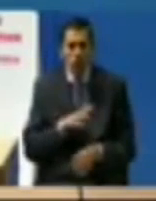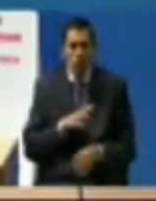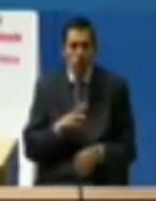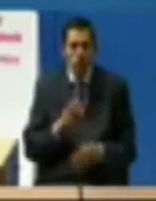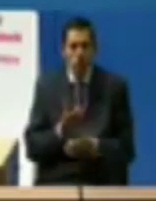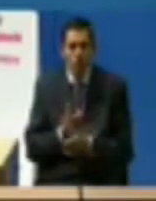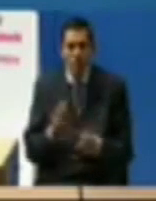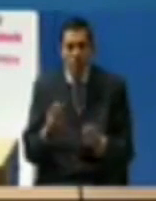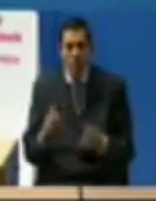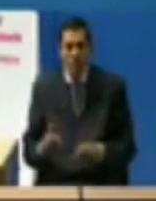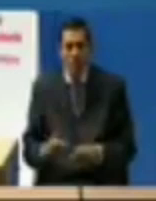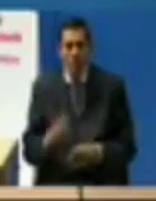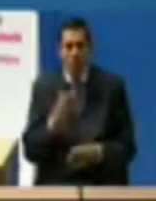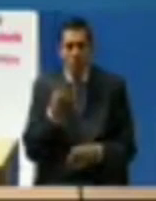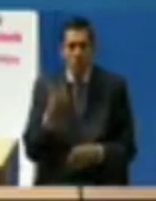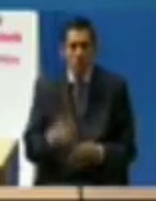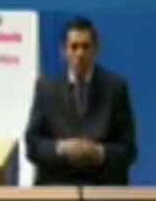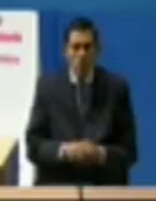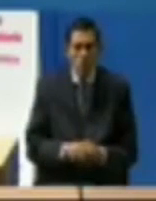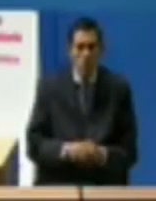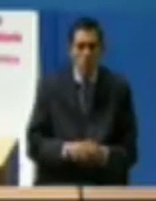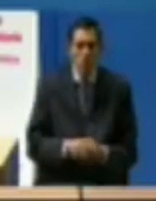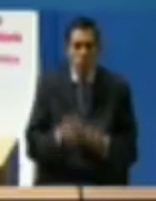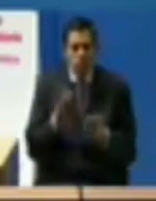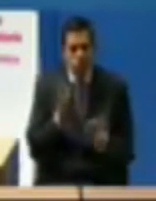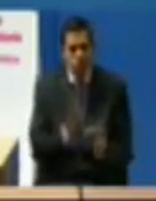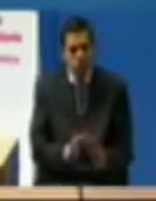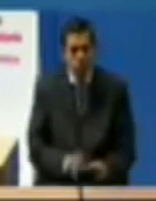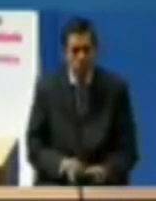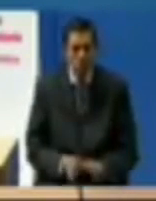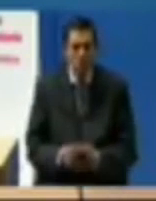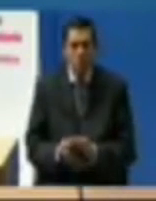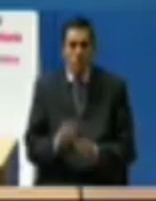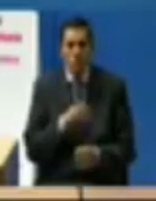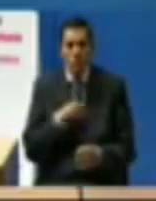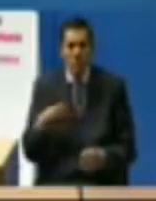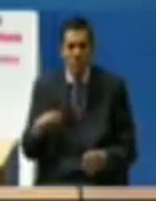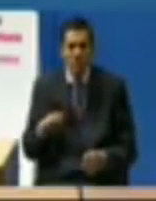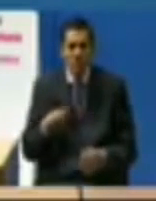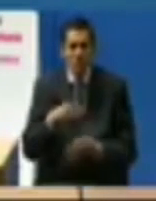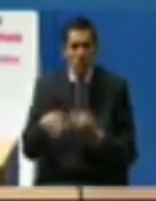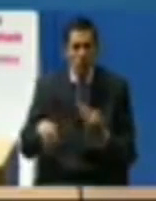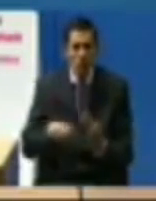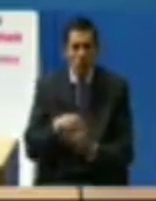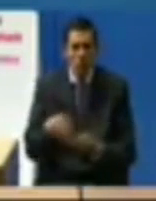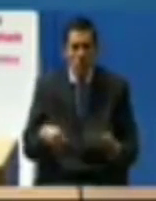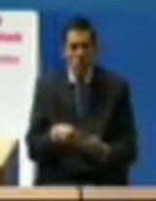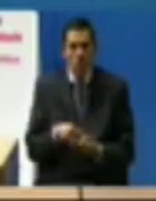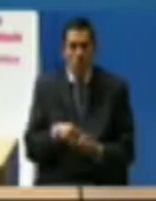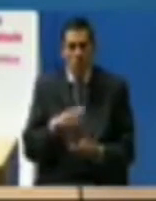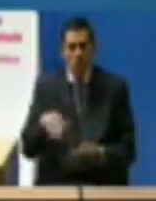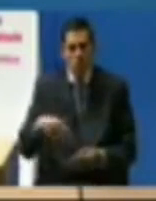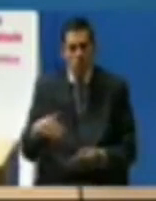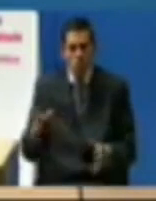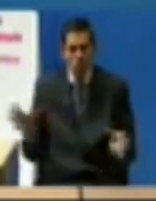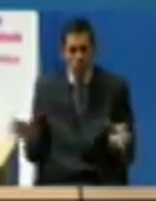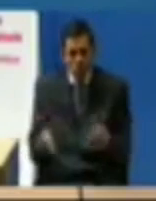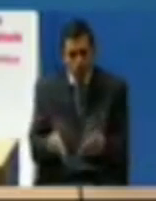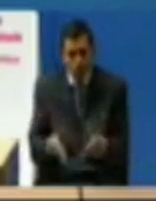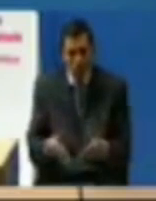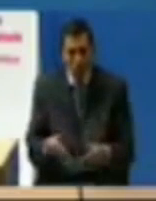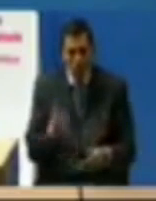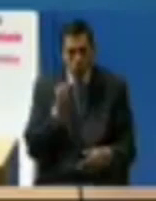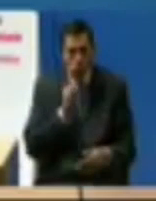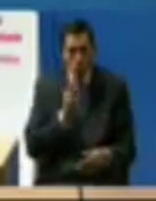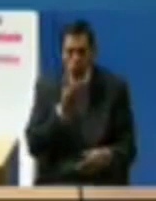mejor desempeño de las funciones y cumplimiento de las obligaciones de todas y todos en la búsqueda de cerrar la brecha de género que